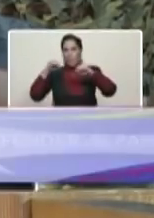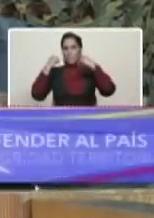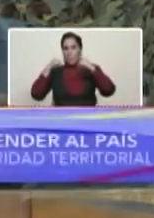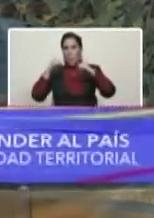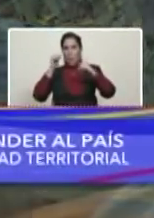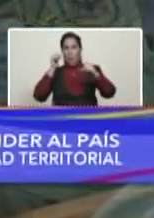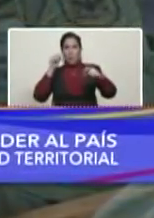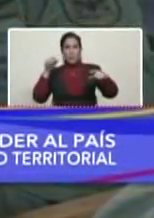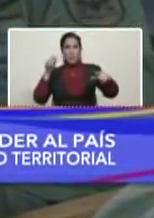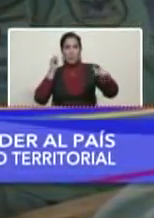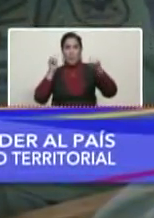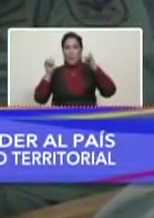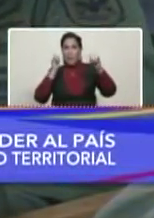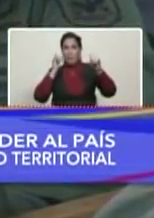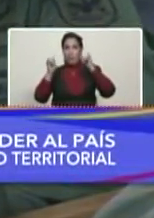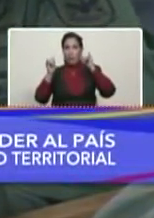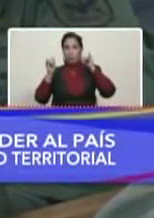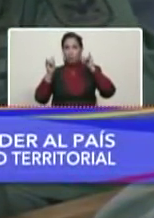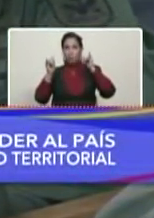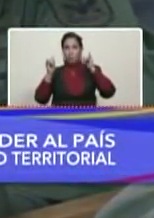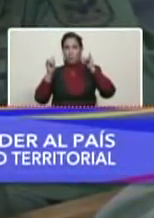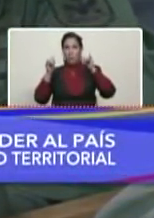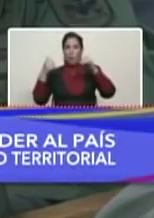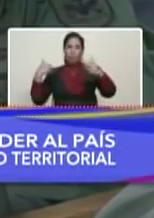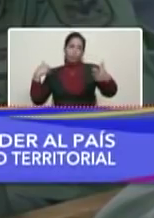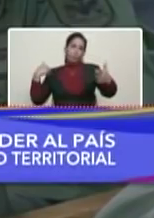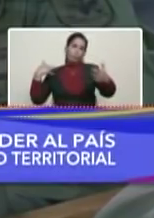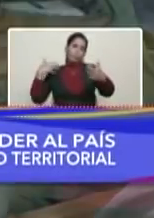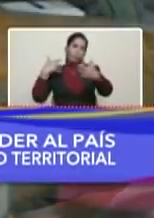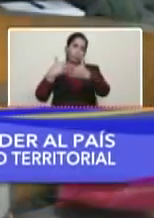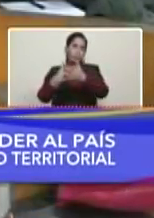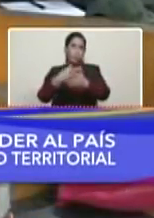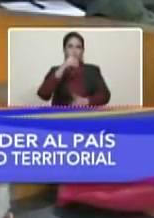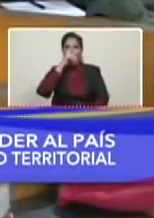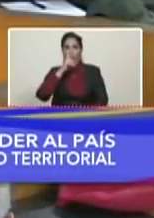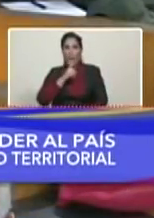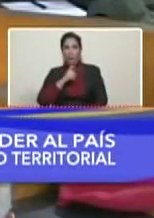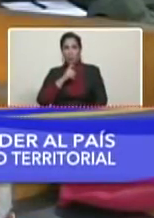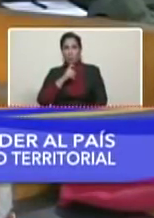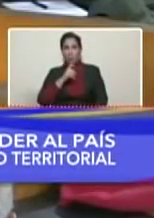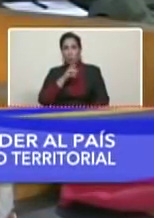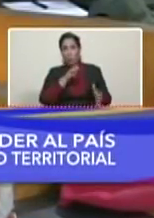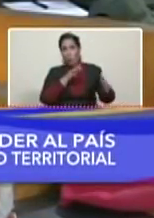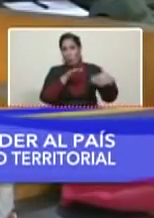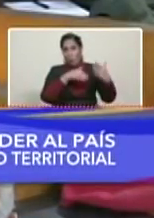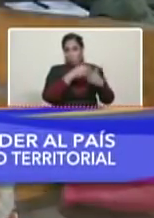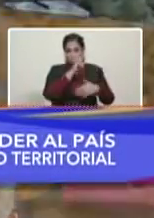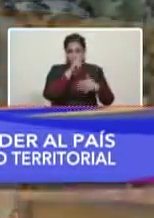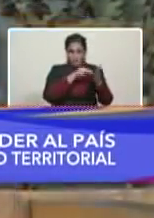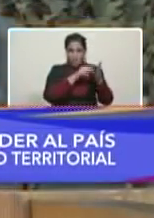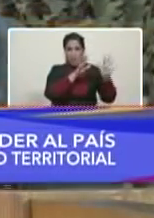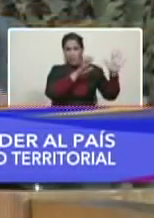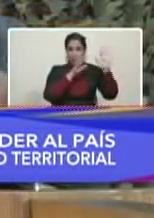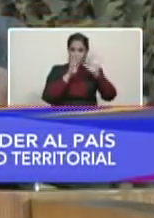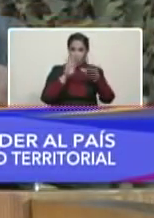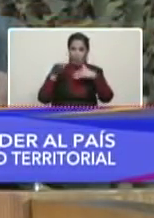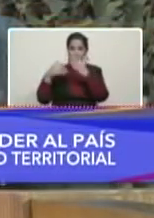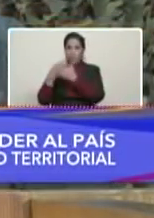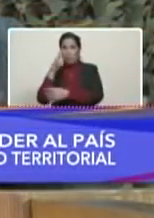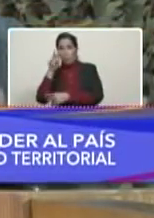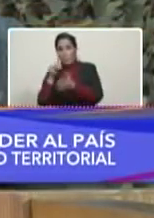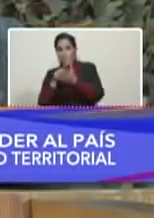conmemorar, celebrar durante todo este año, de aquí al 2020, los 200 años en